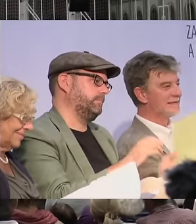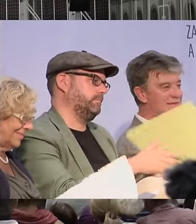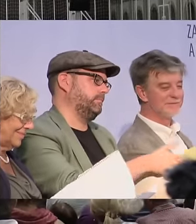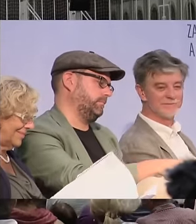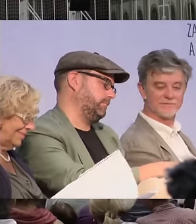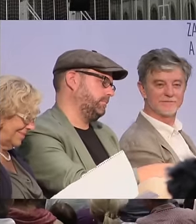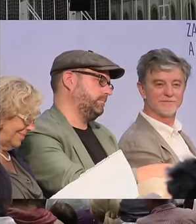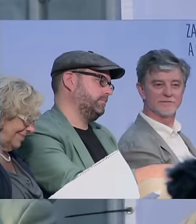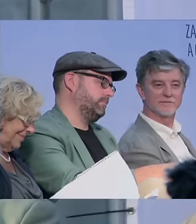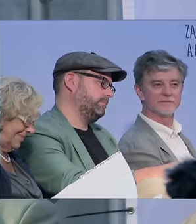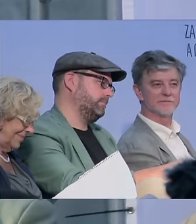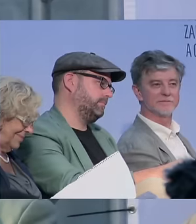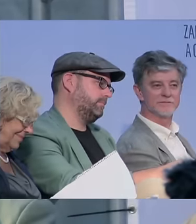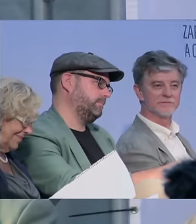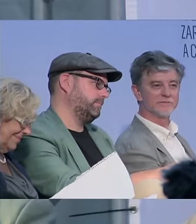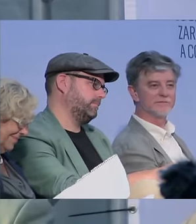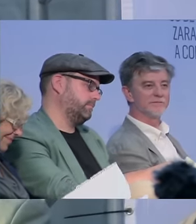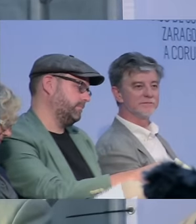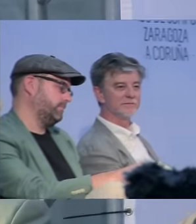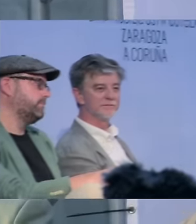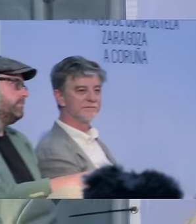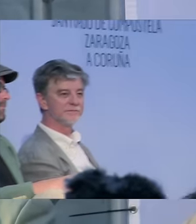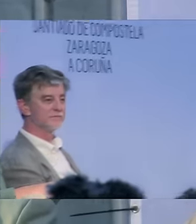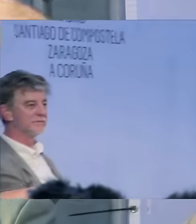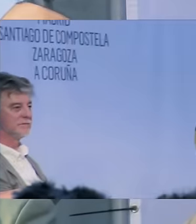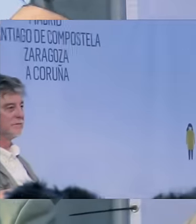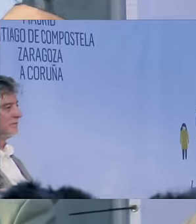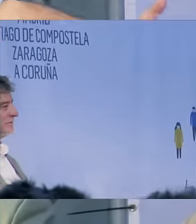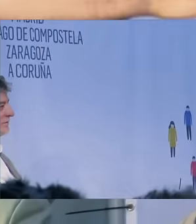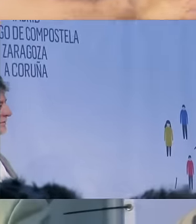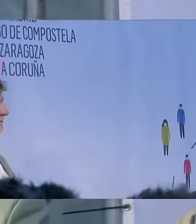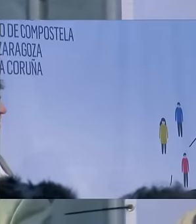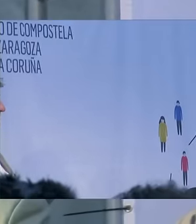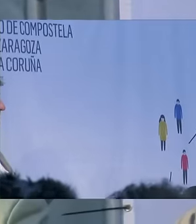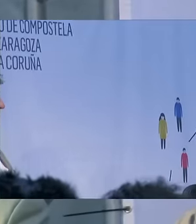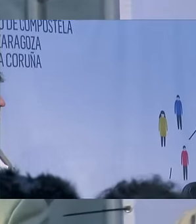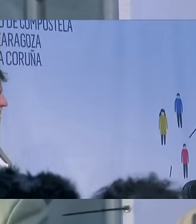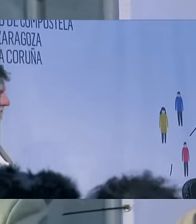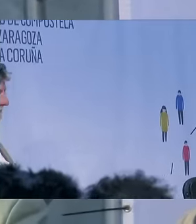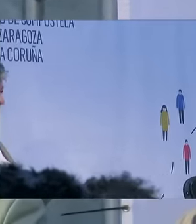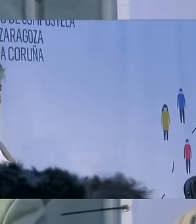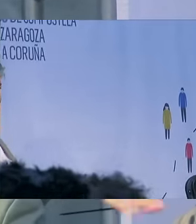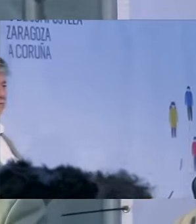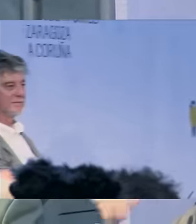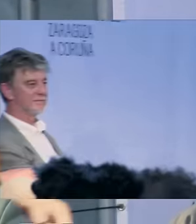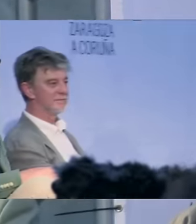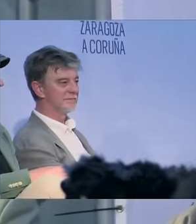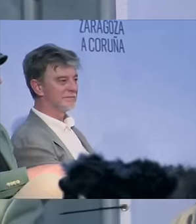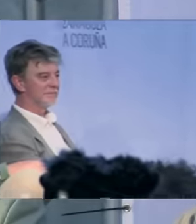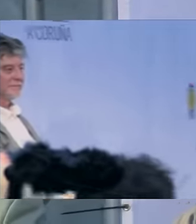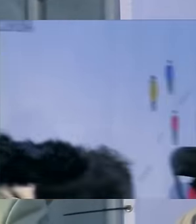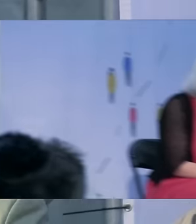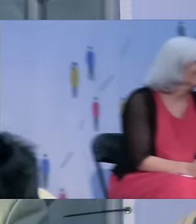Bienvenido a esta Barcelona que también siente como propia a vuestro alcalde republicano y libertario, Fermín Salvochea.